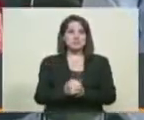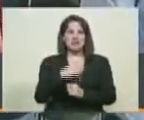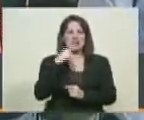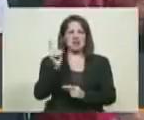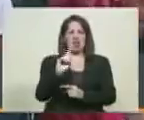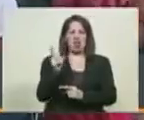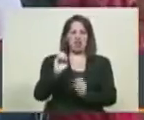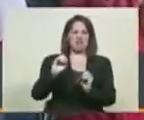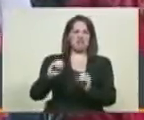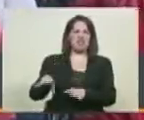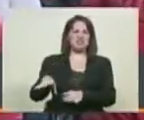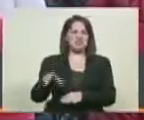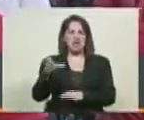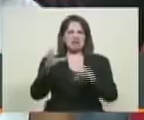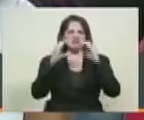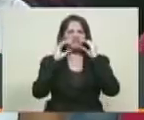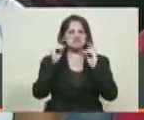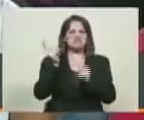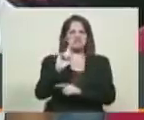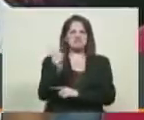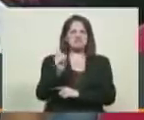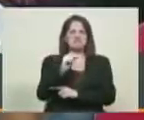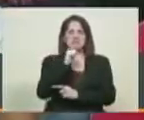¿no? Daña la salud.